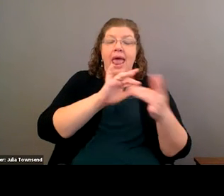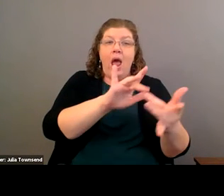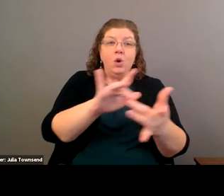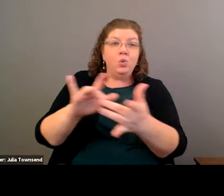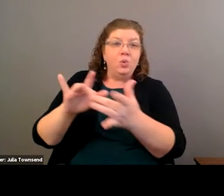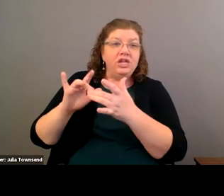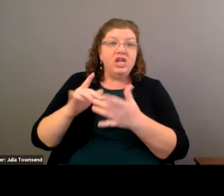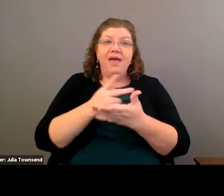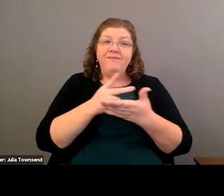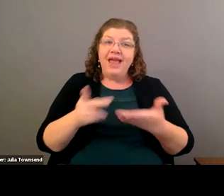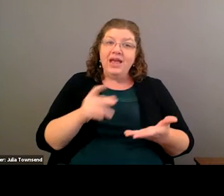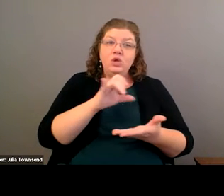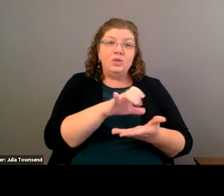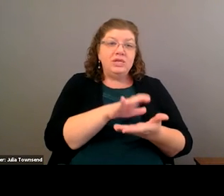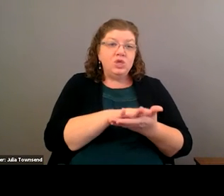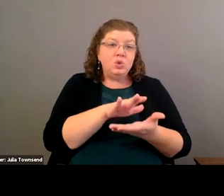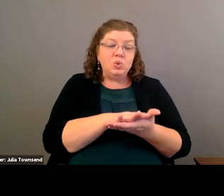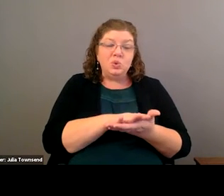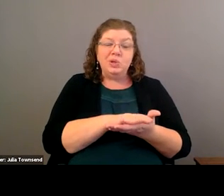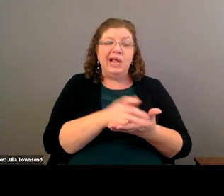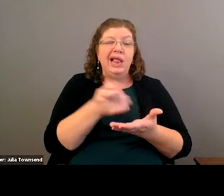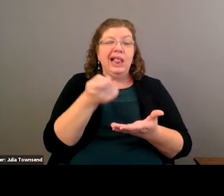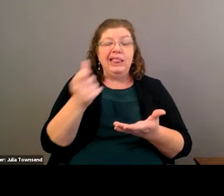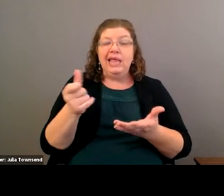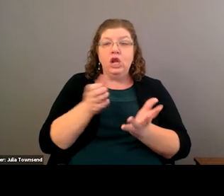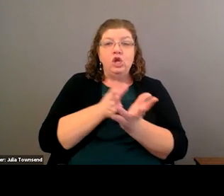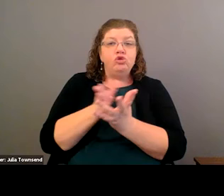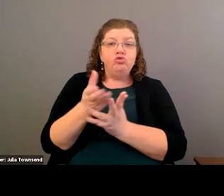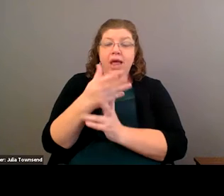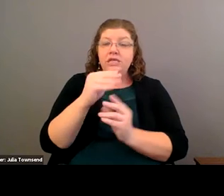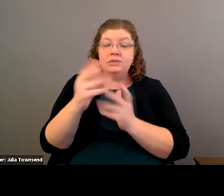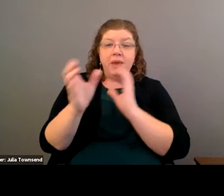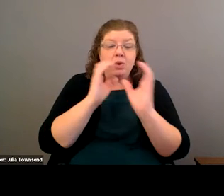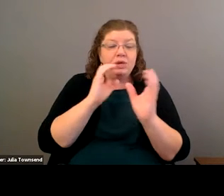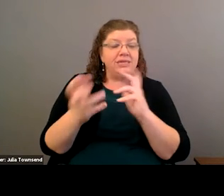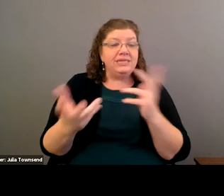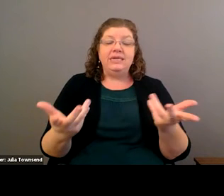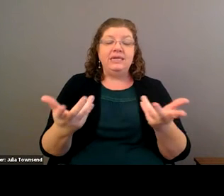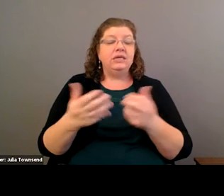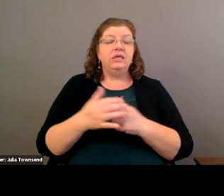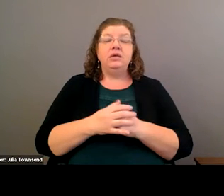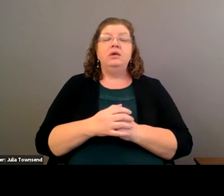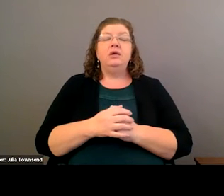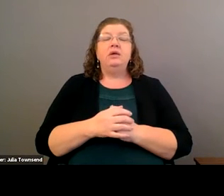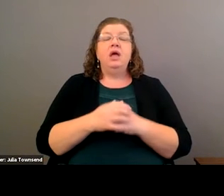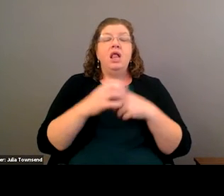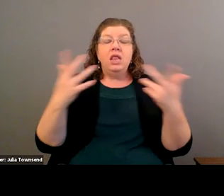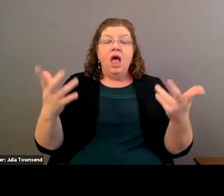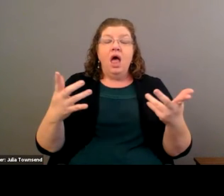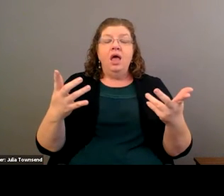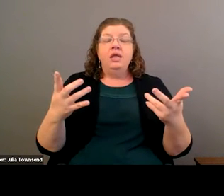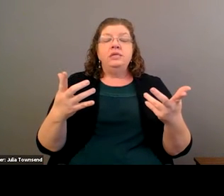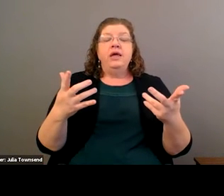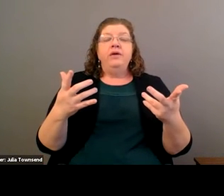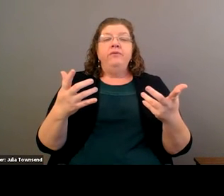programa. Han fallado en ser transparentes.